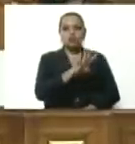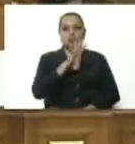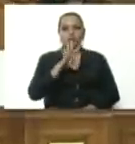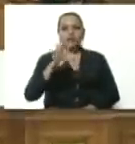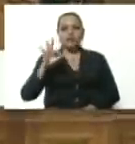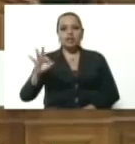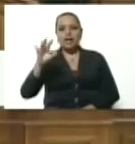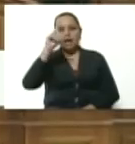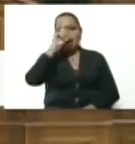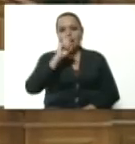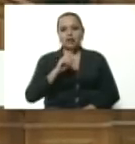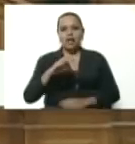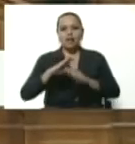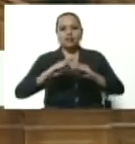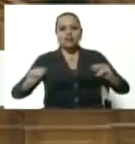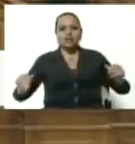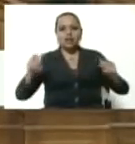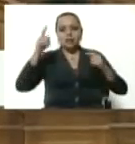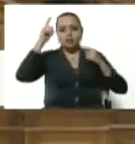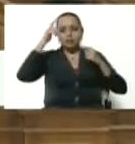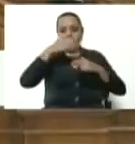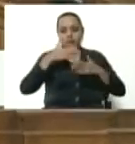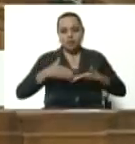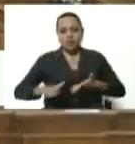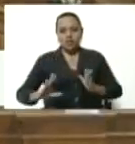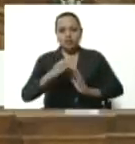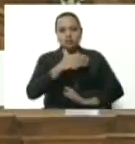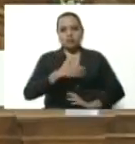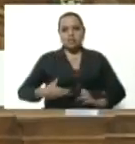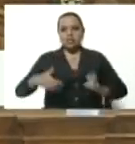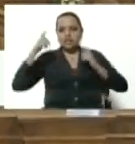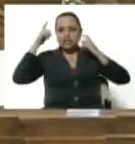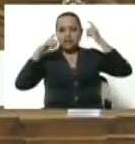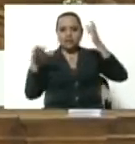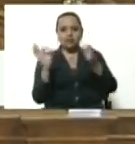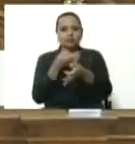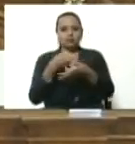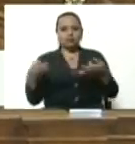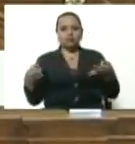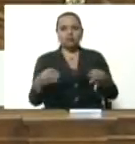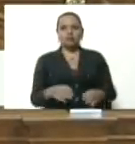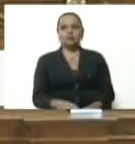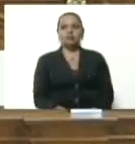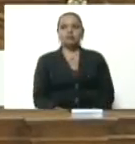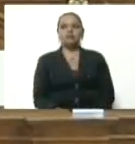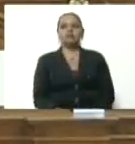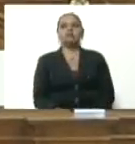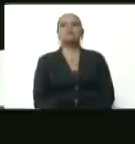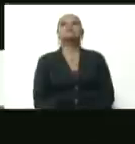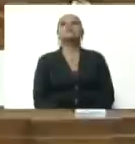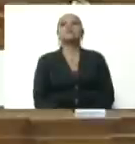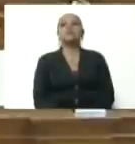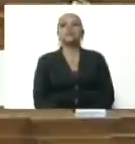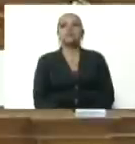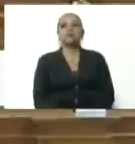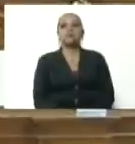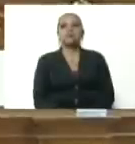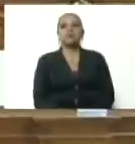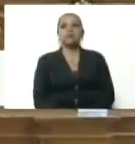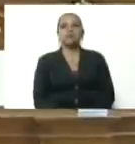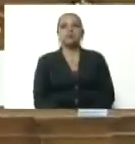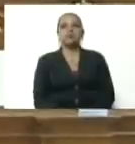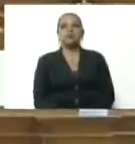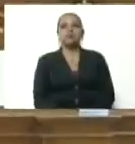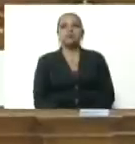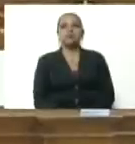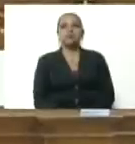443 años, la tierra del comandante. Calidad, Pedro. Calidad. A los barinenses y a las